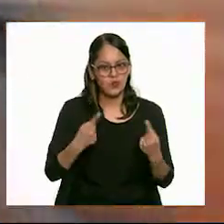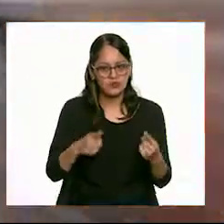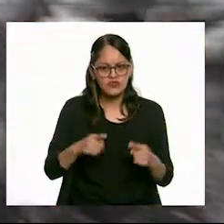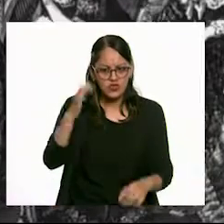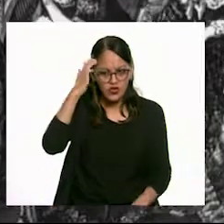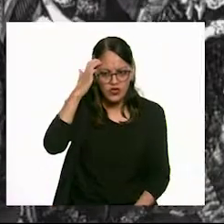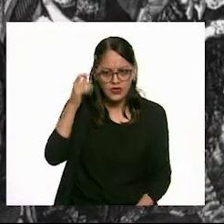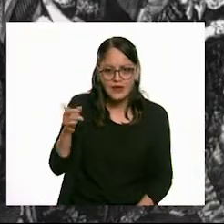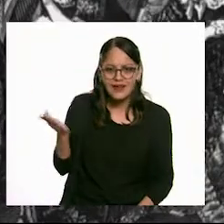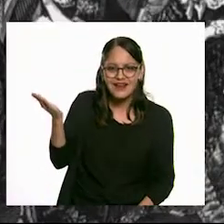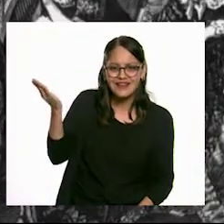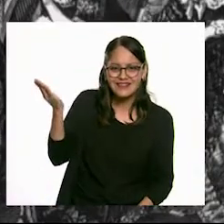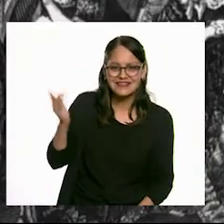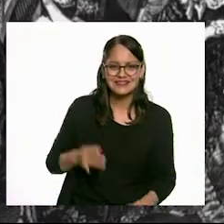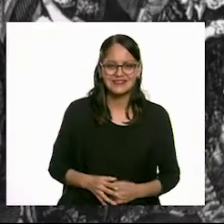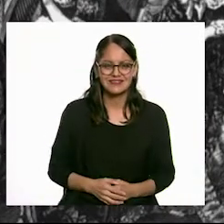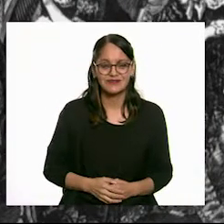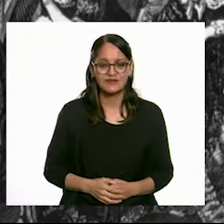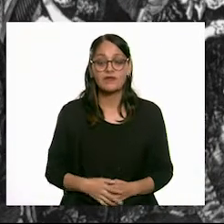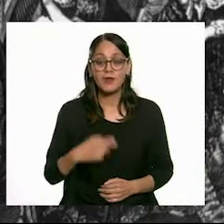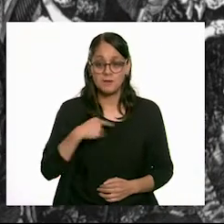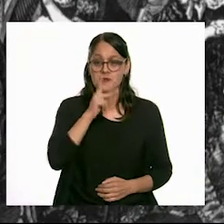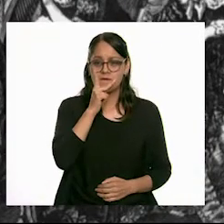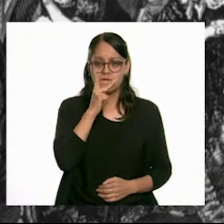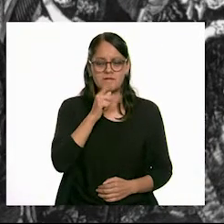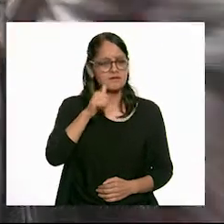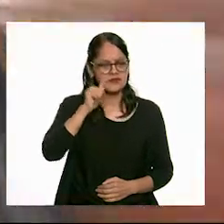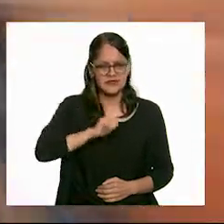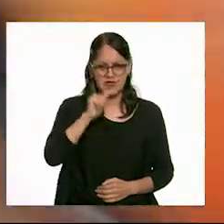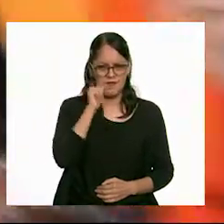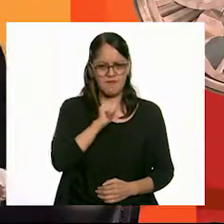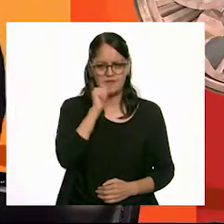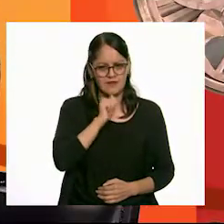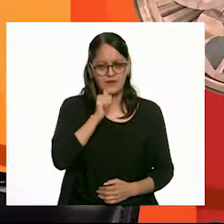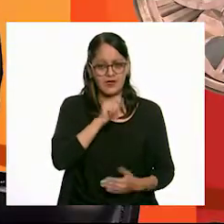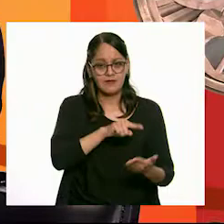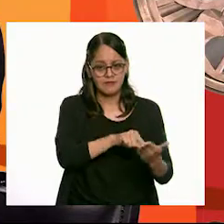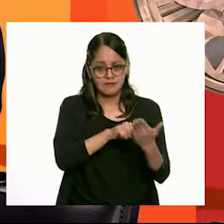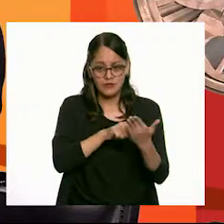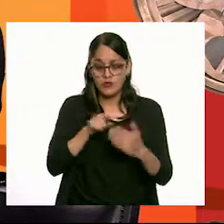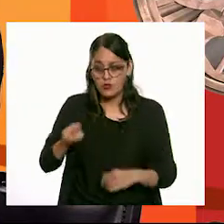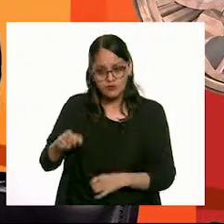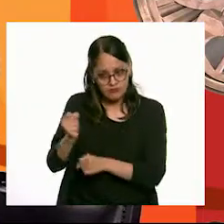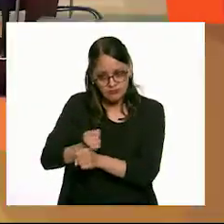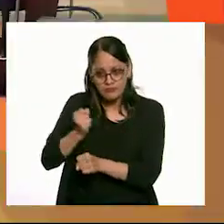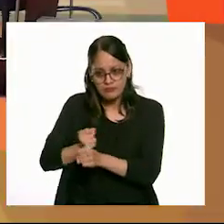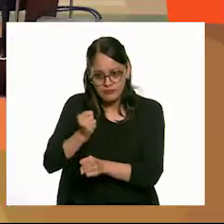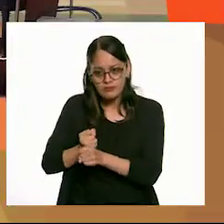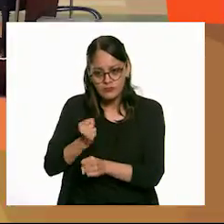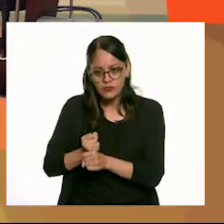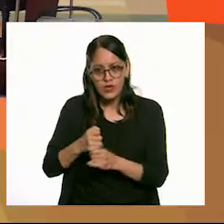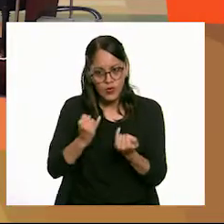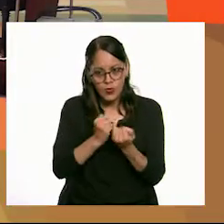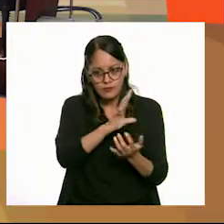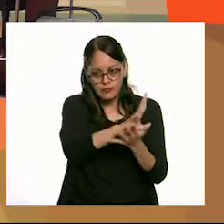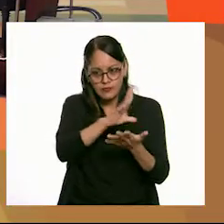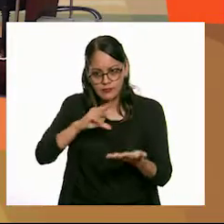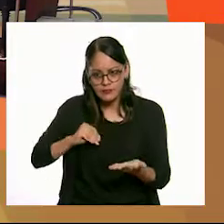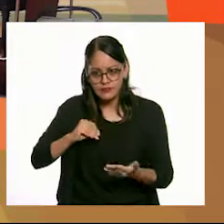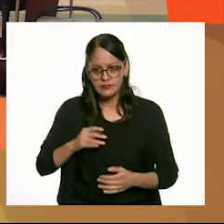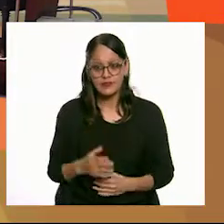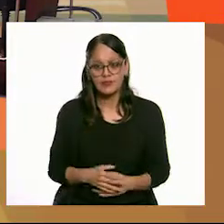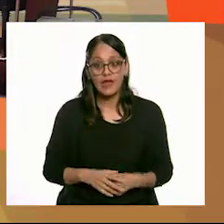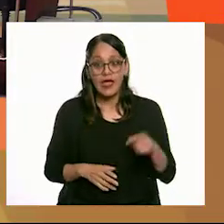es Mozart. Mi padre me ponía largas horas a estudiar para lograr ser como él. Y él, en